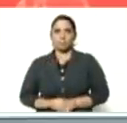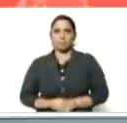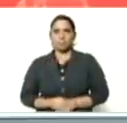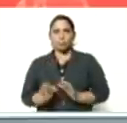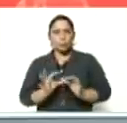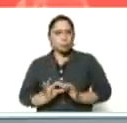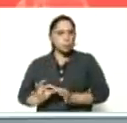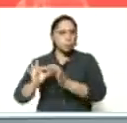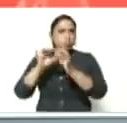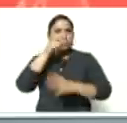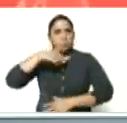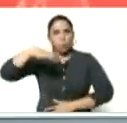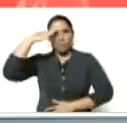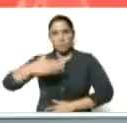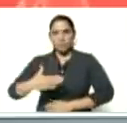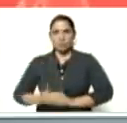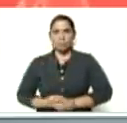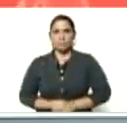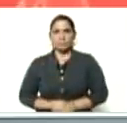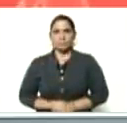unión cívico-militar.